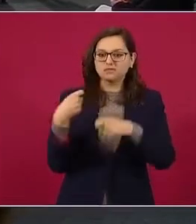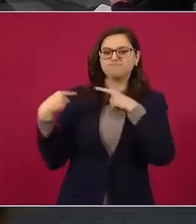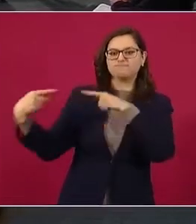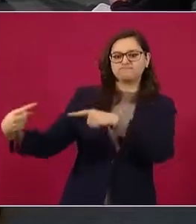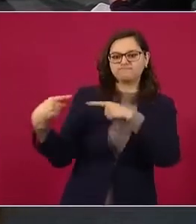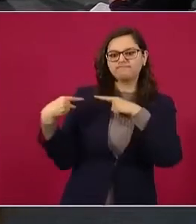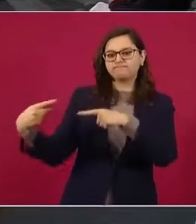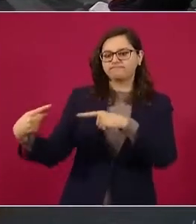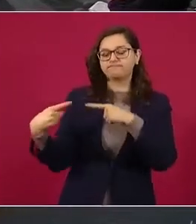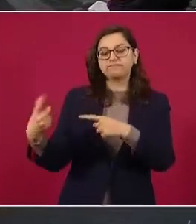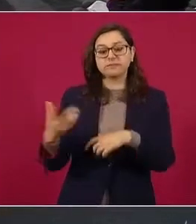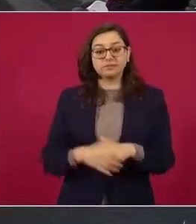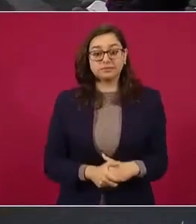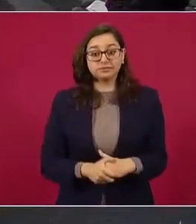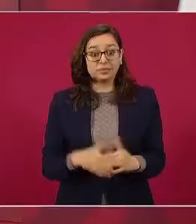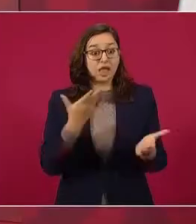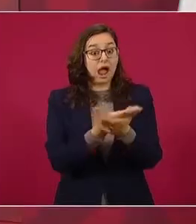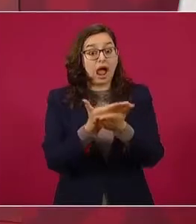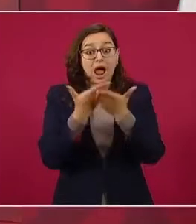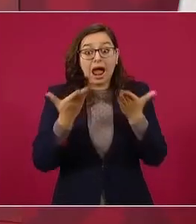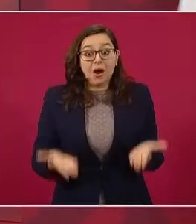no hay paros.